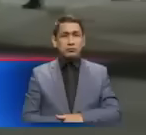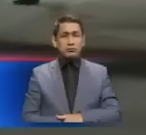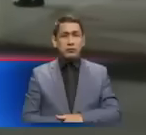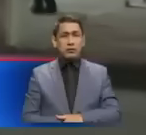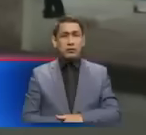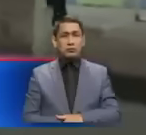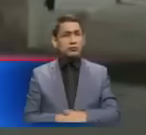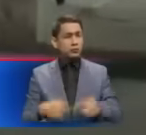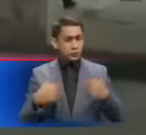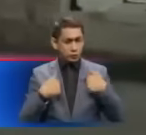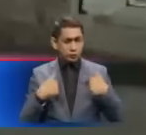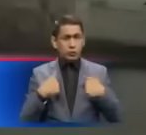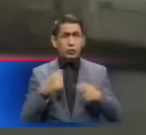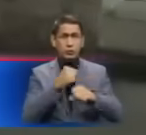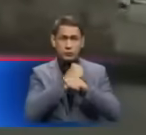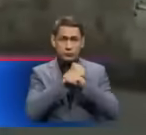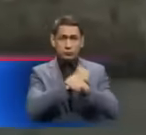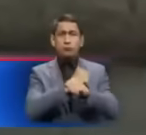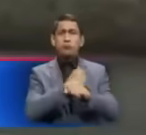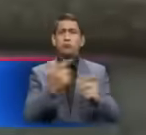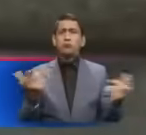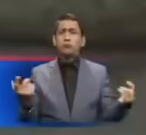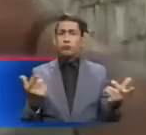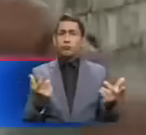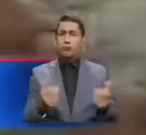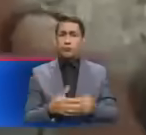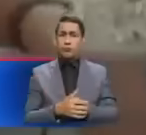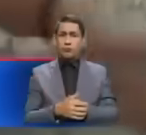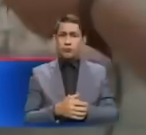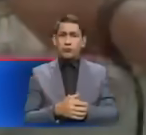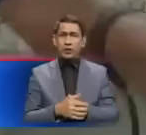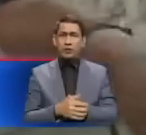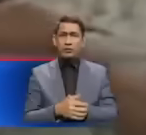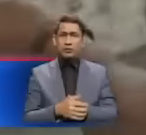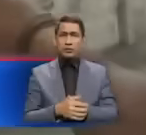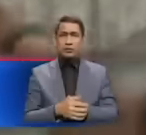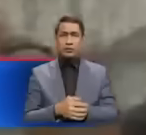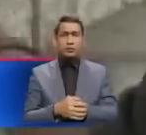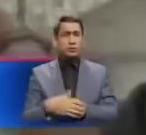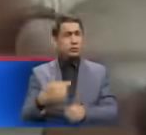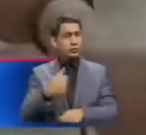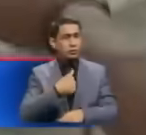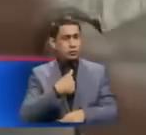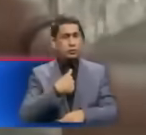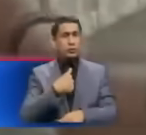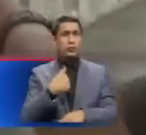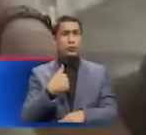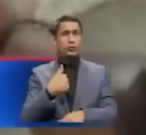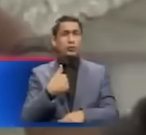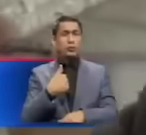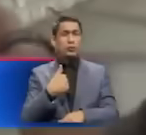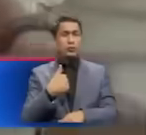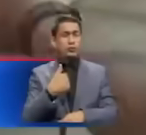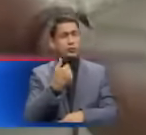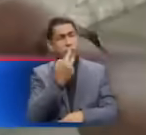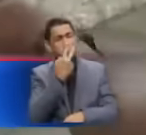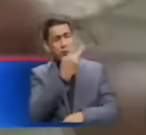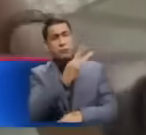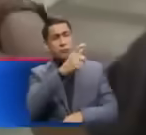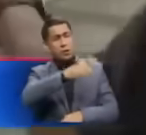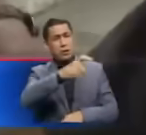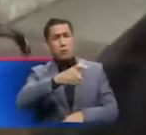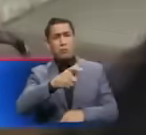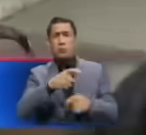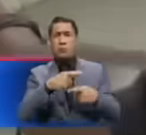Y claro, quería hacer la mano, yo no me dejaba, pues. Yo voy, entro y salgo, no me interesa nada lo que la gente haga. Cada